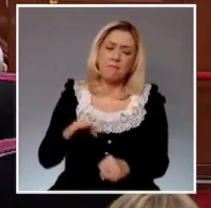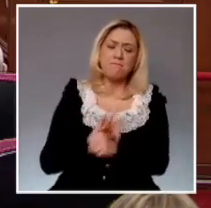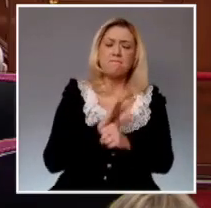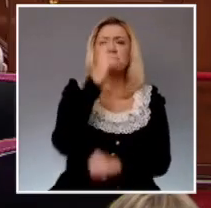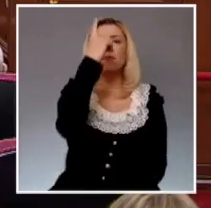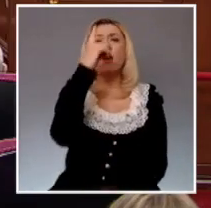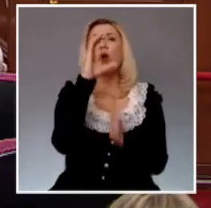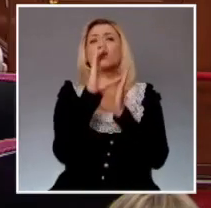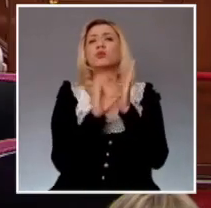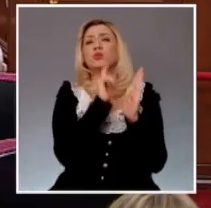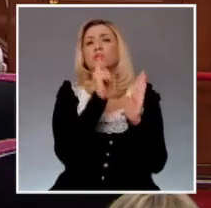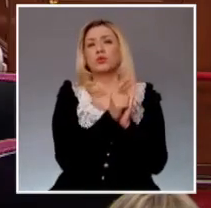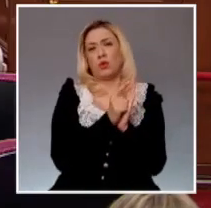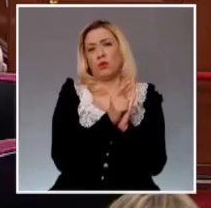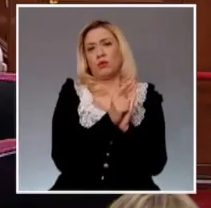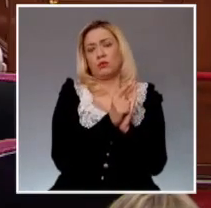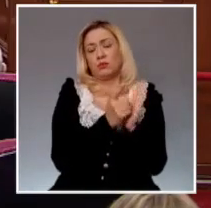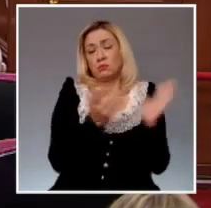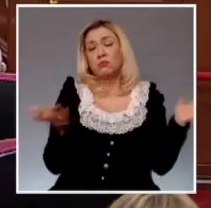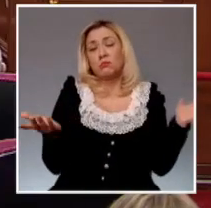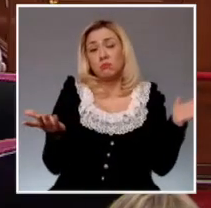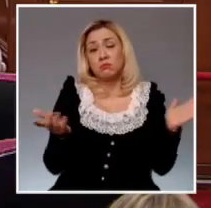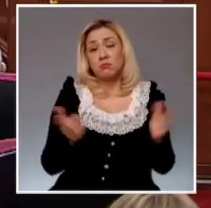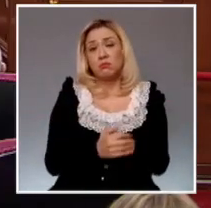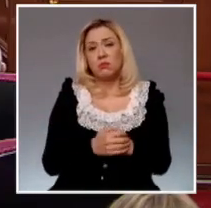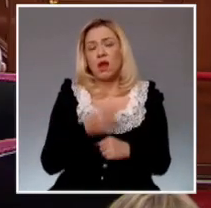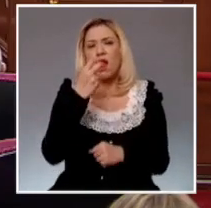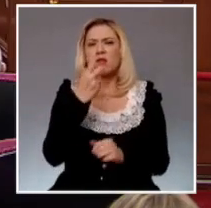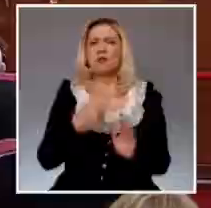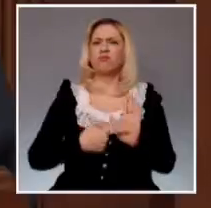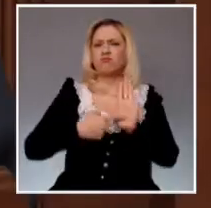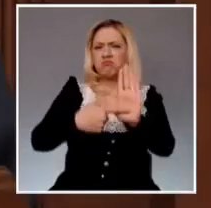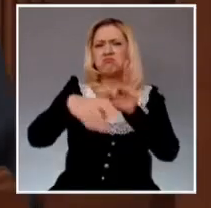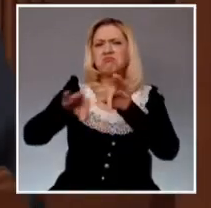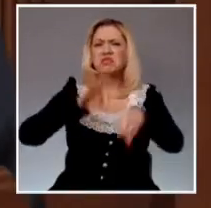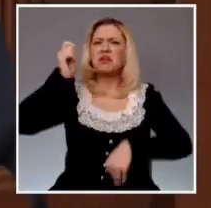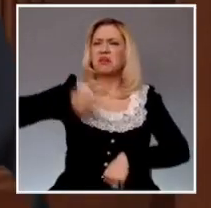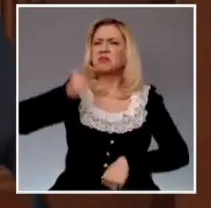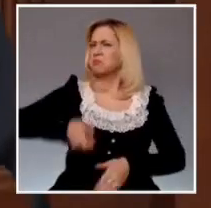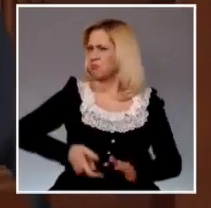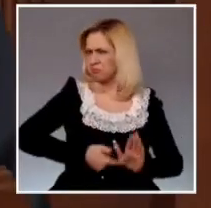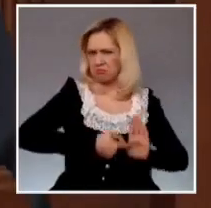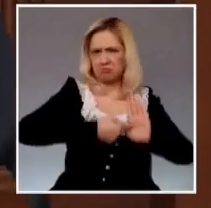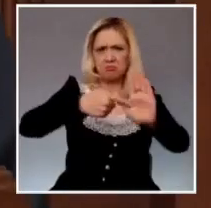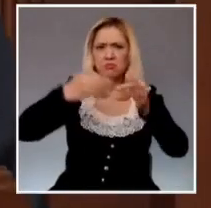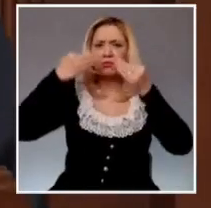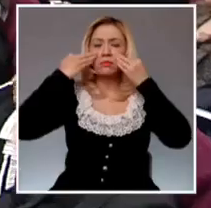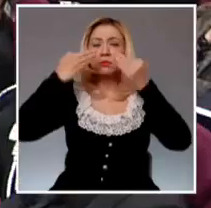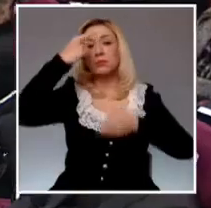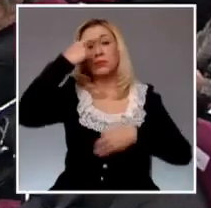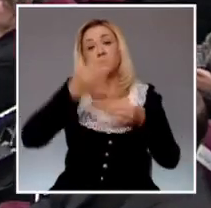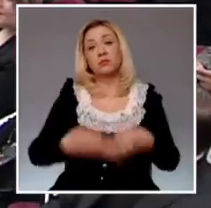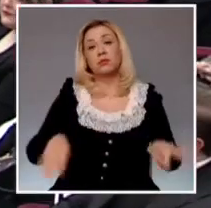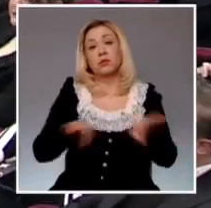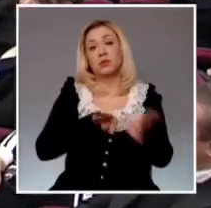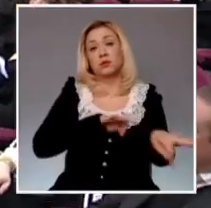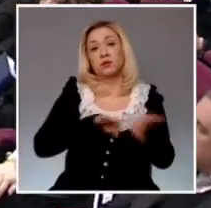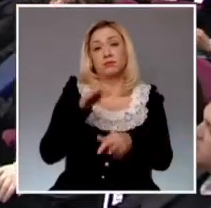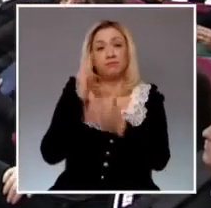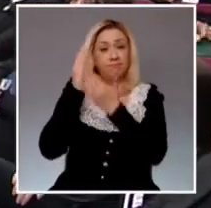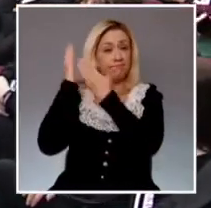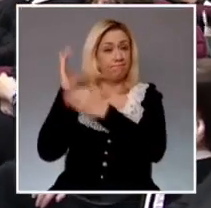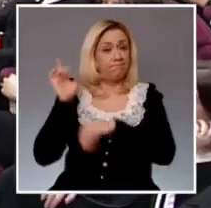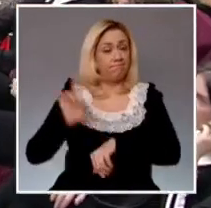que la rendición de cuentas es la mejor manera de poner a consideración de la sociedad la importante labor que realizan. Ante